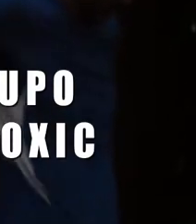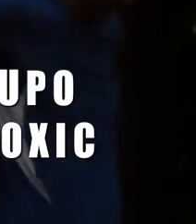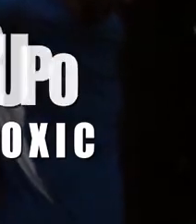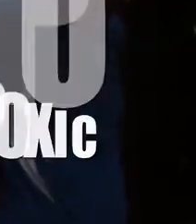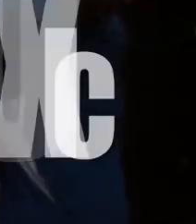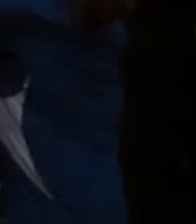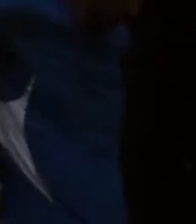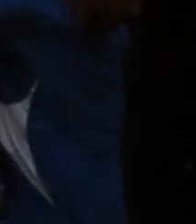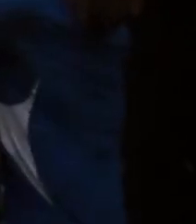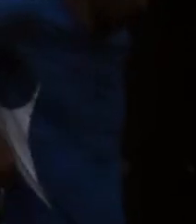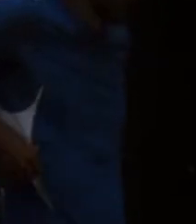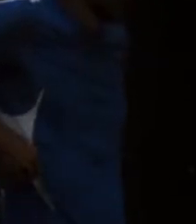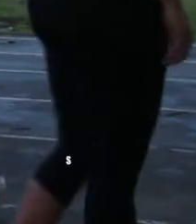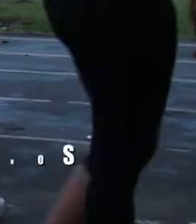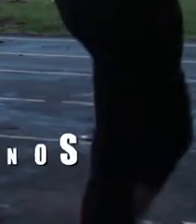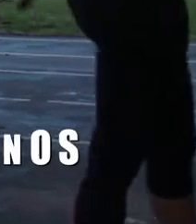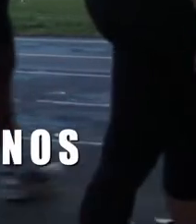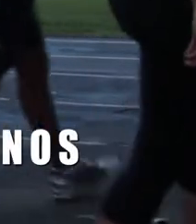y quería algo con más libertad.